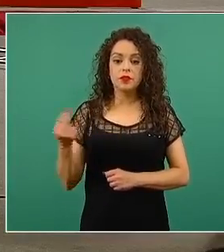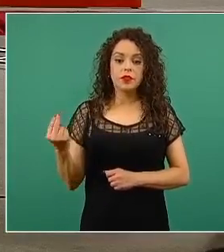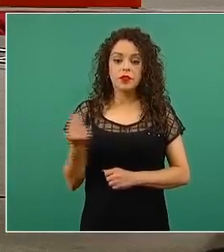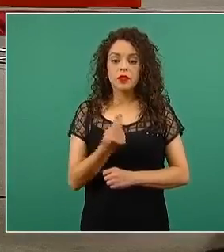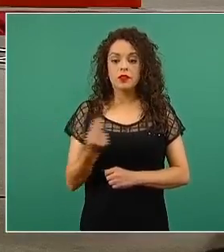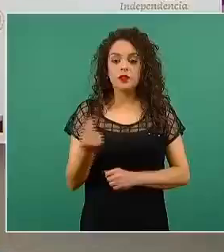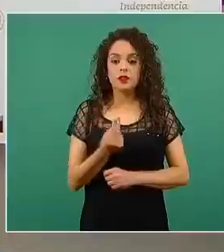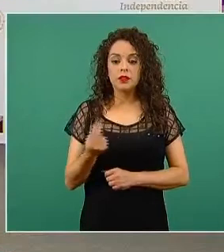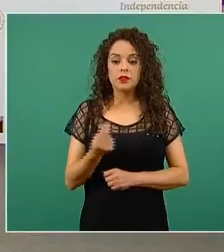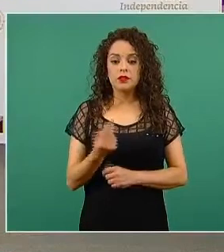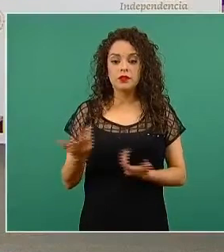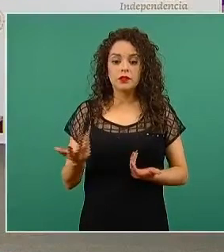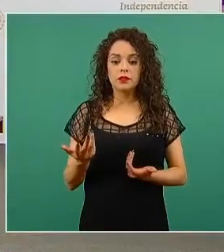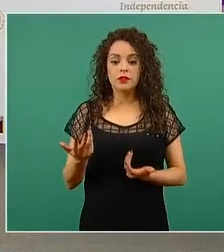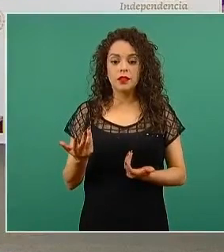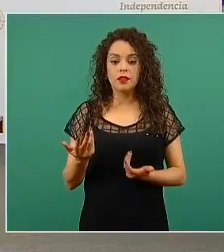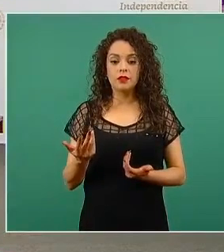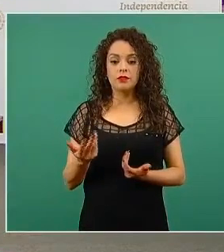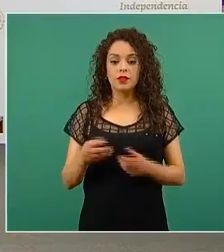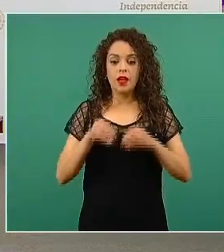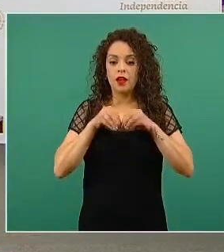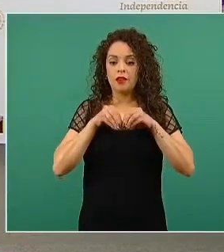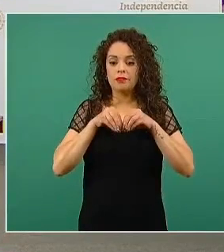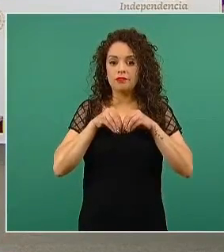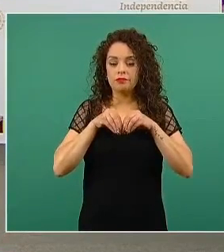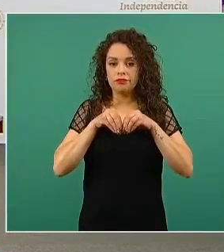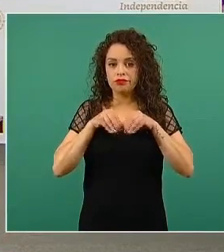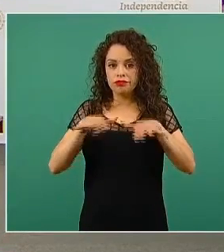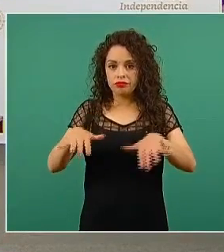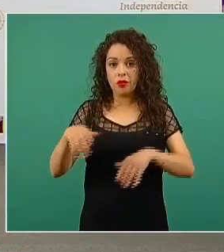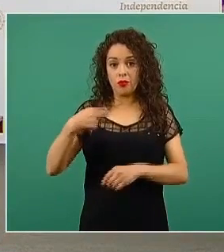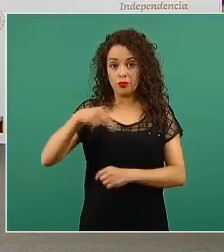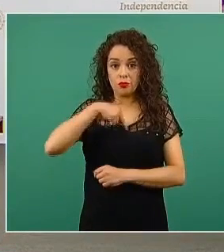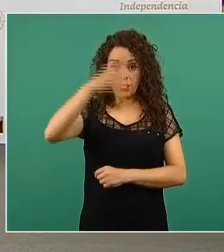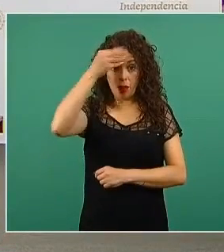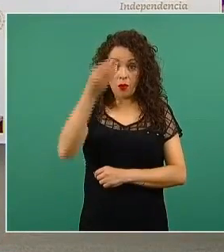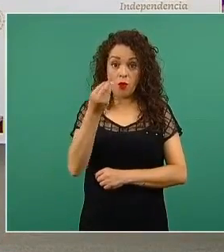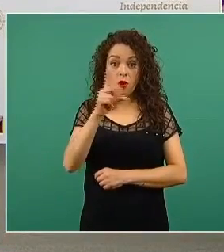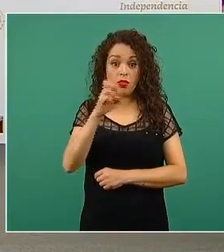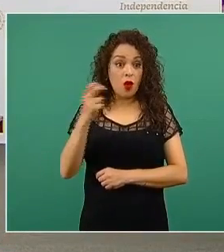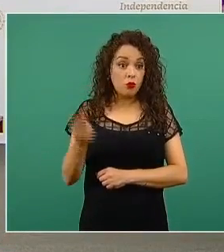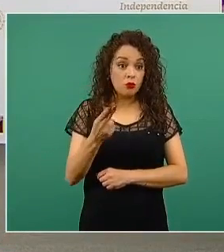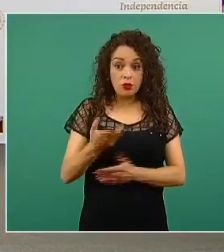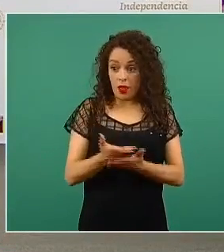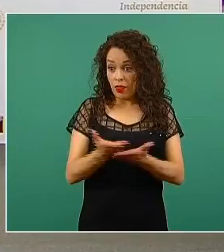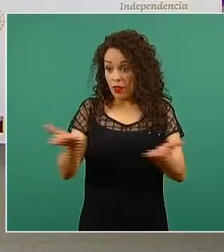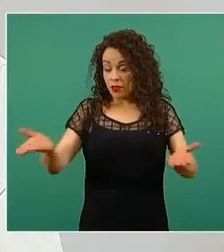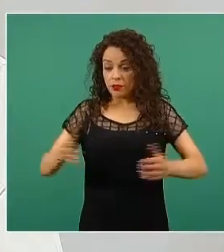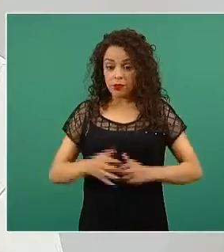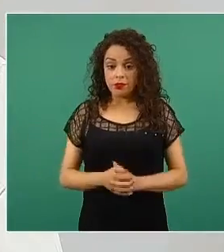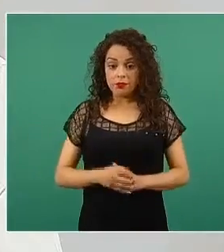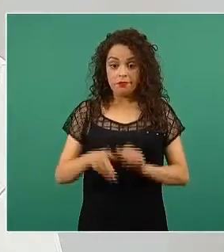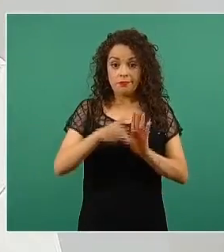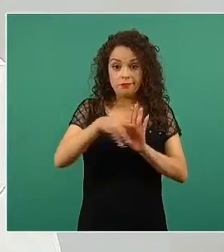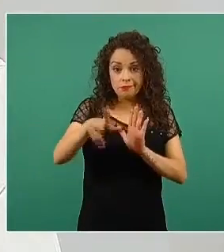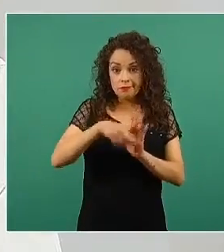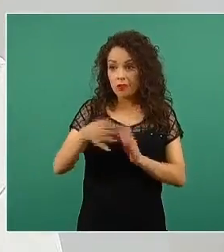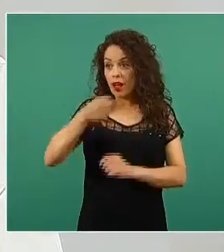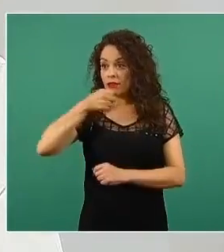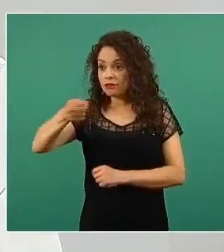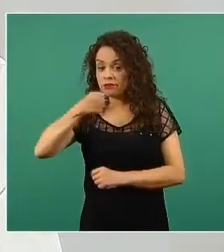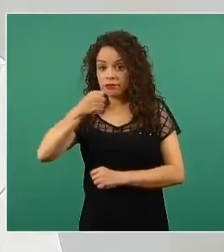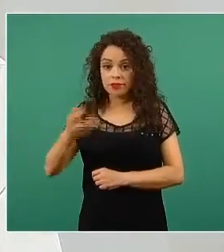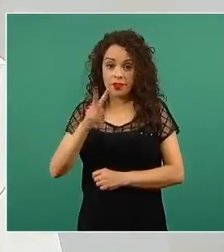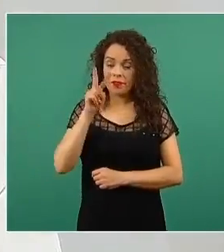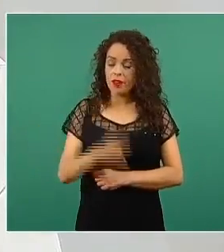nuestro comunicador. Aprendimos mucho de ustedes en los medios de comunicación.